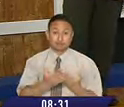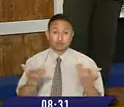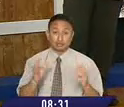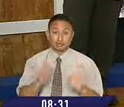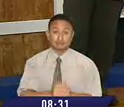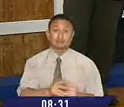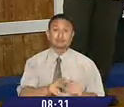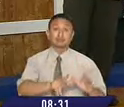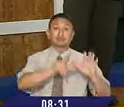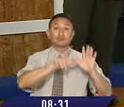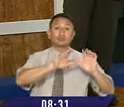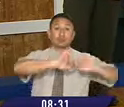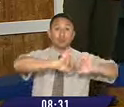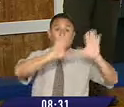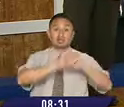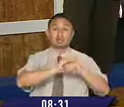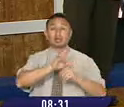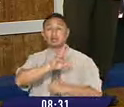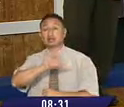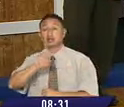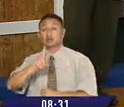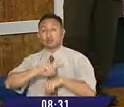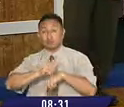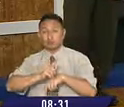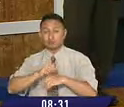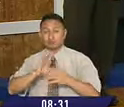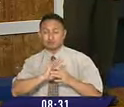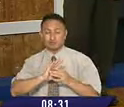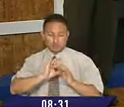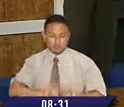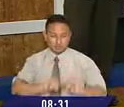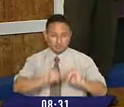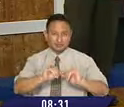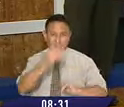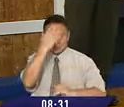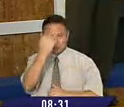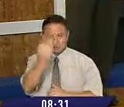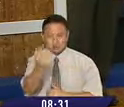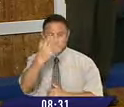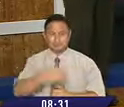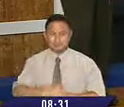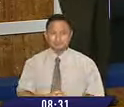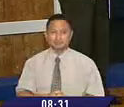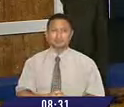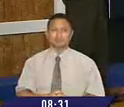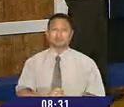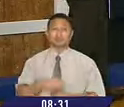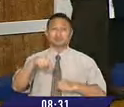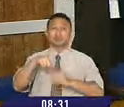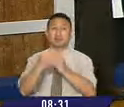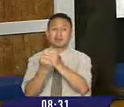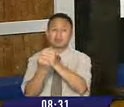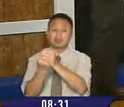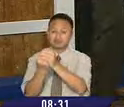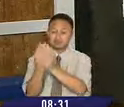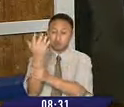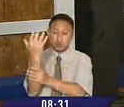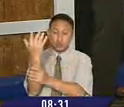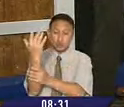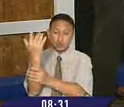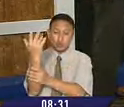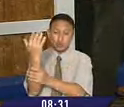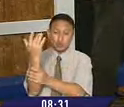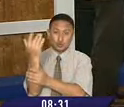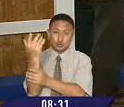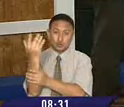exactamente 8:31, compañeros, seguimos con ustedes. Muy buenos días. Encendida, Priscila, la velita para que sea